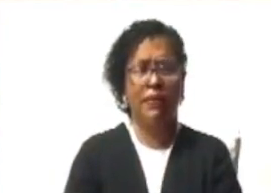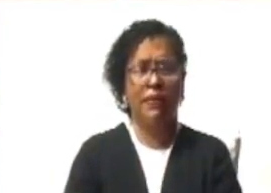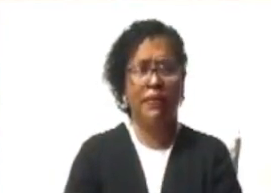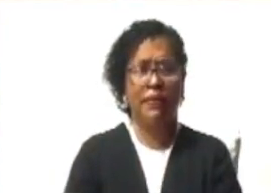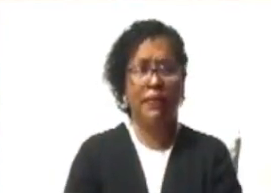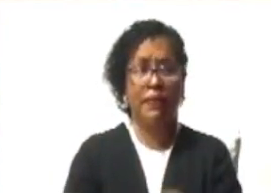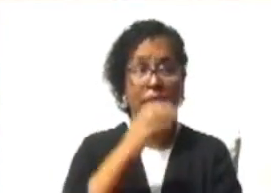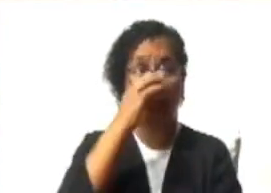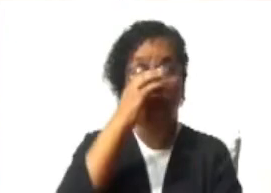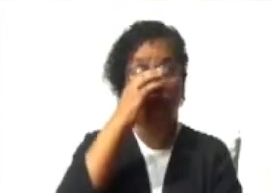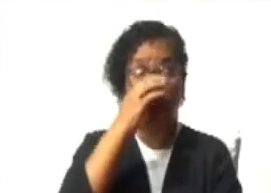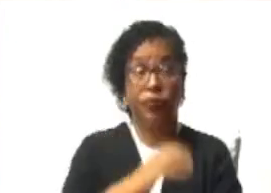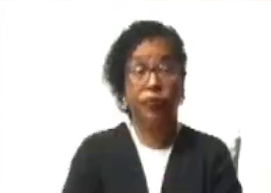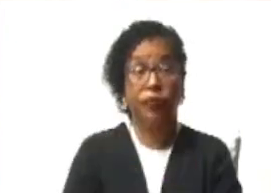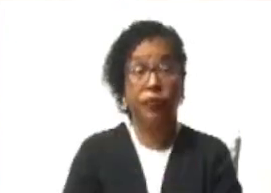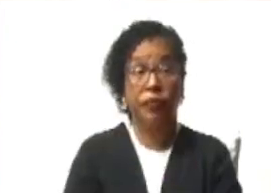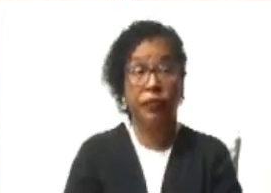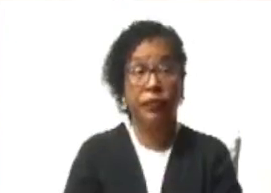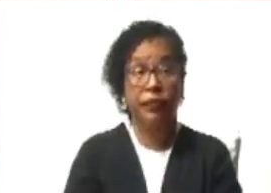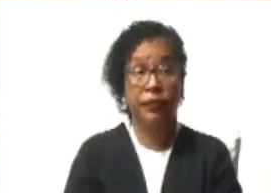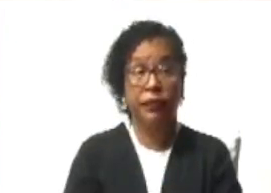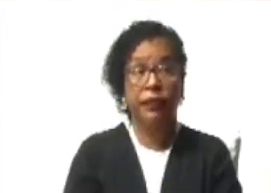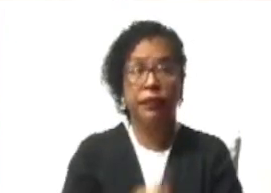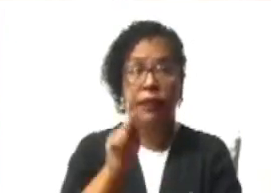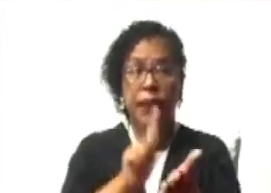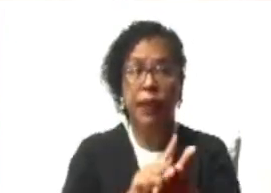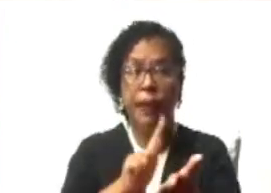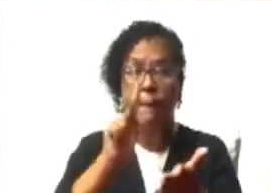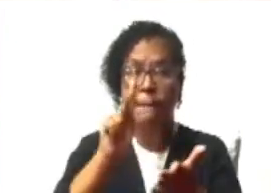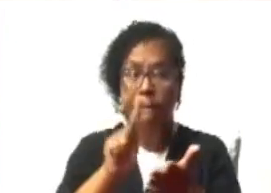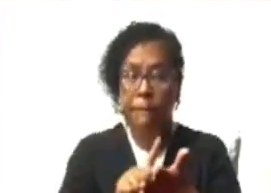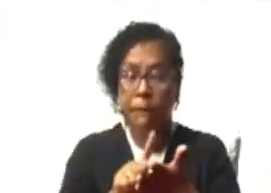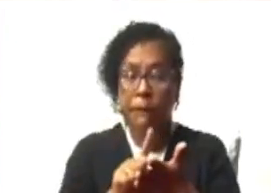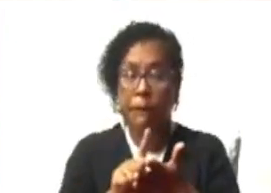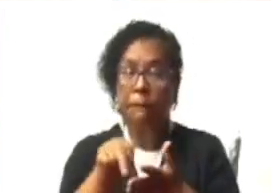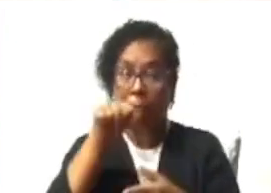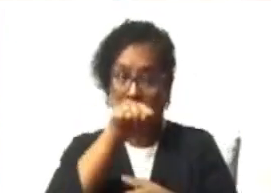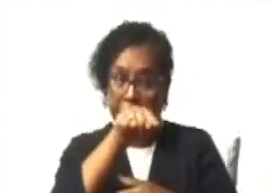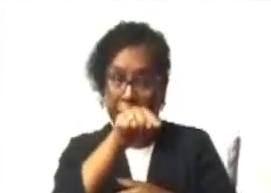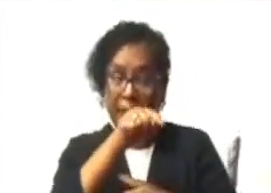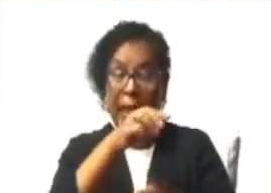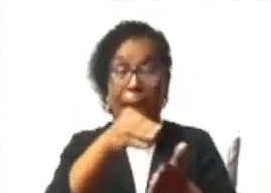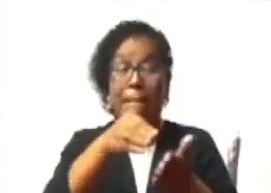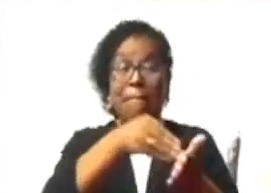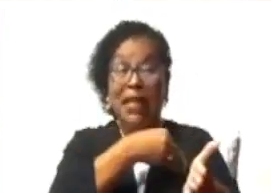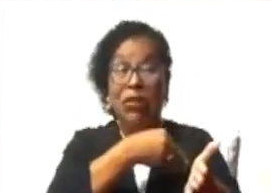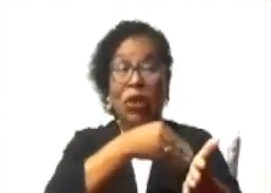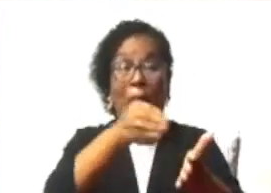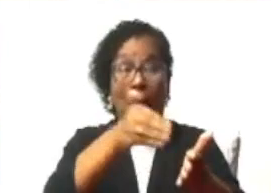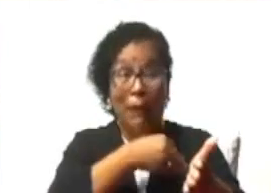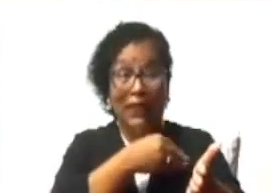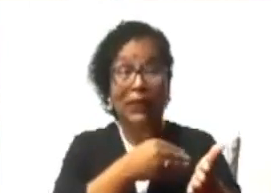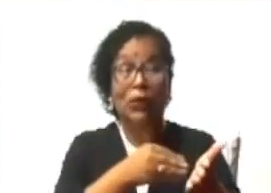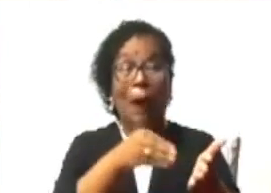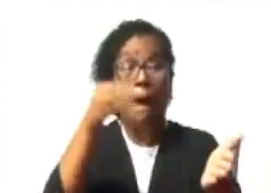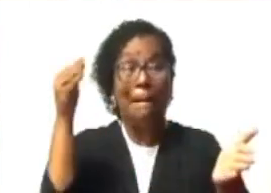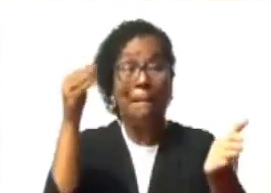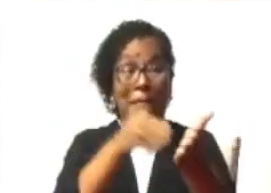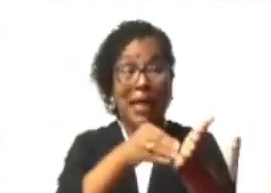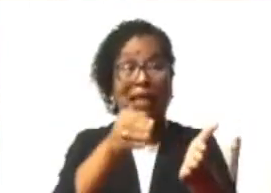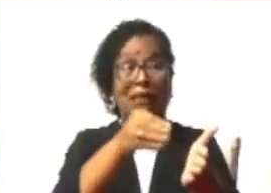partidas presupuestarias, partidas millonarias, multimillonarias, a